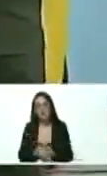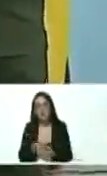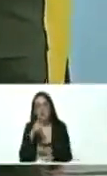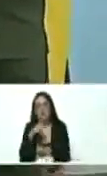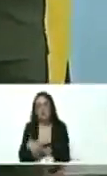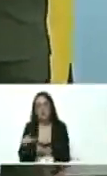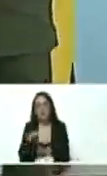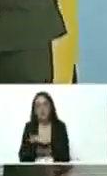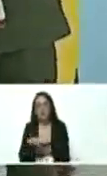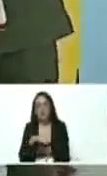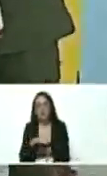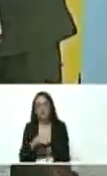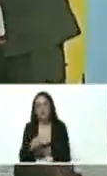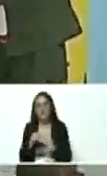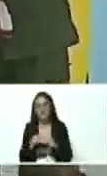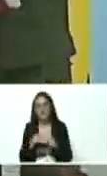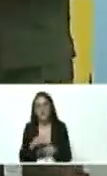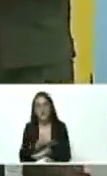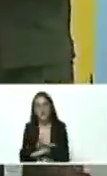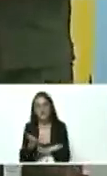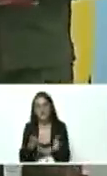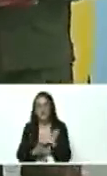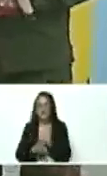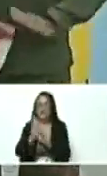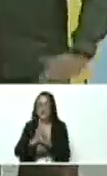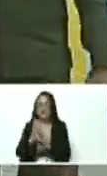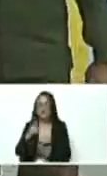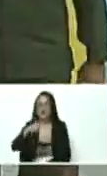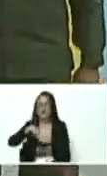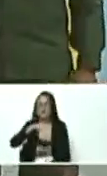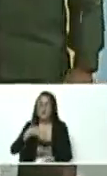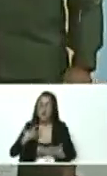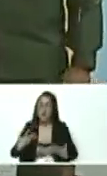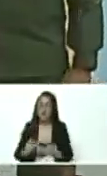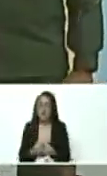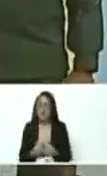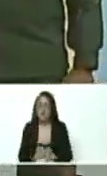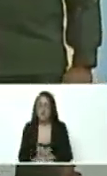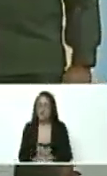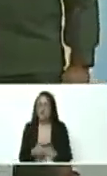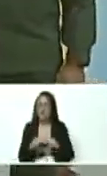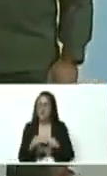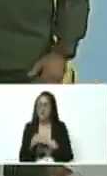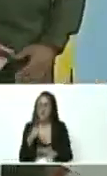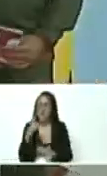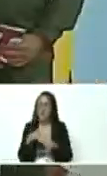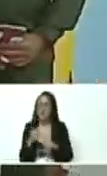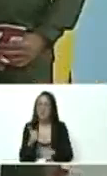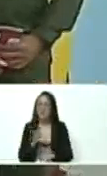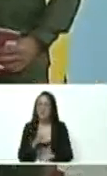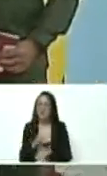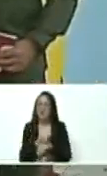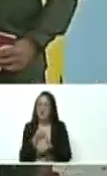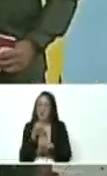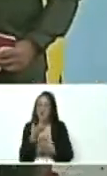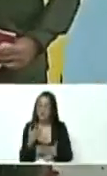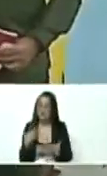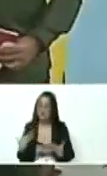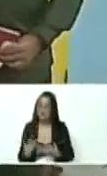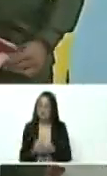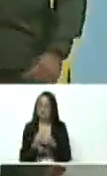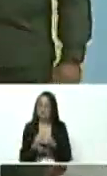nuestro pueblo. Siga usted adelante, que nosotros lo acompañamos. Siga usted con el 1x10 del buen gobierno, que nosotros